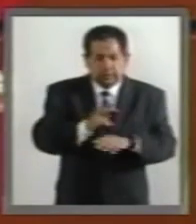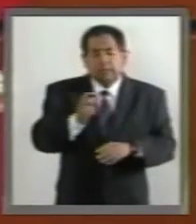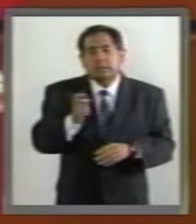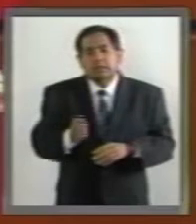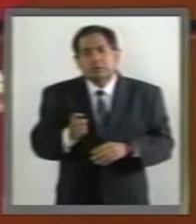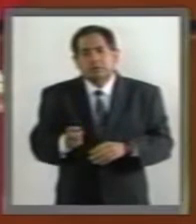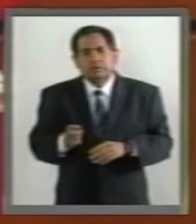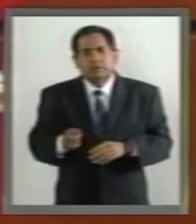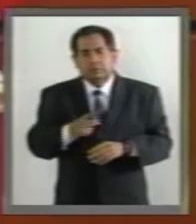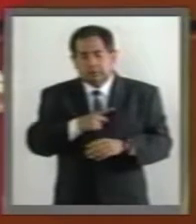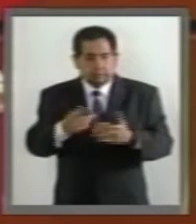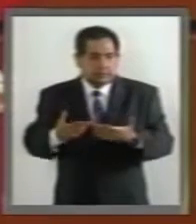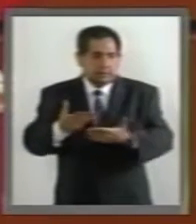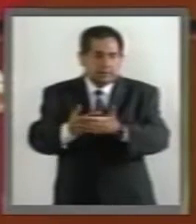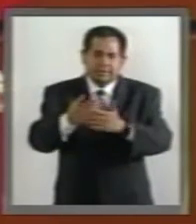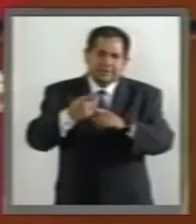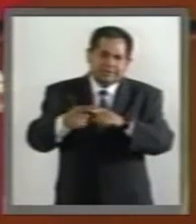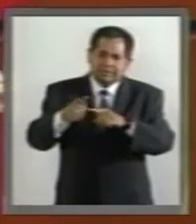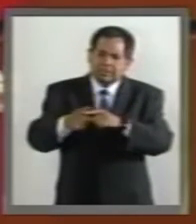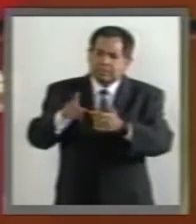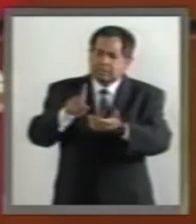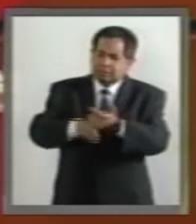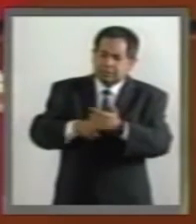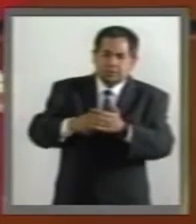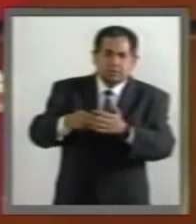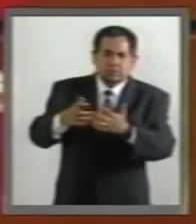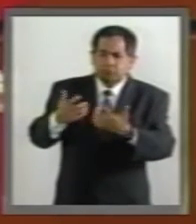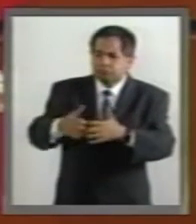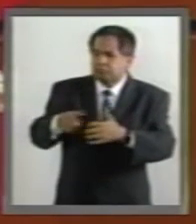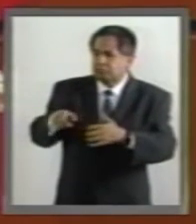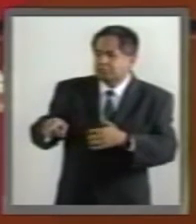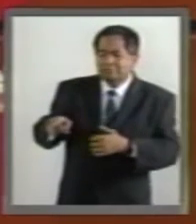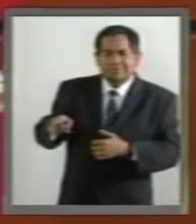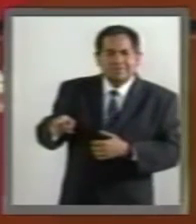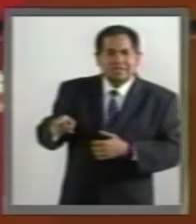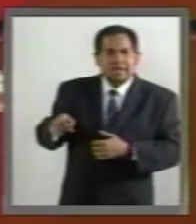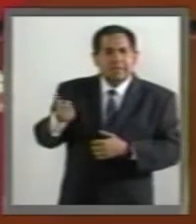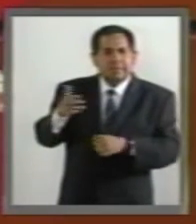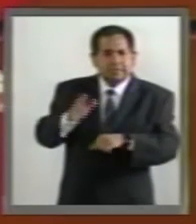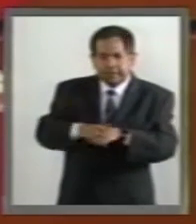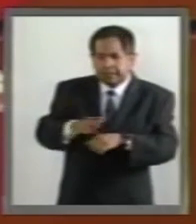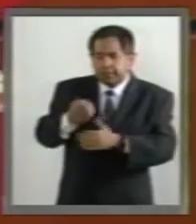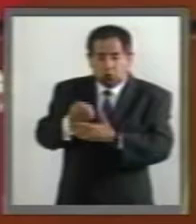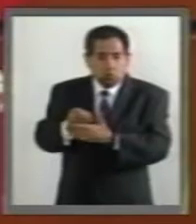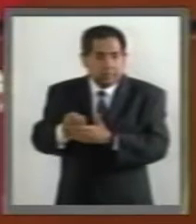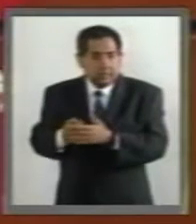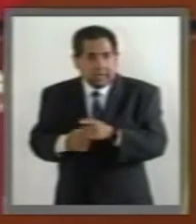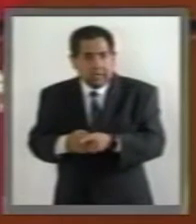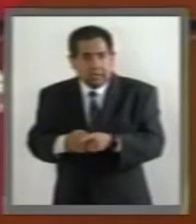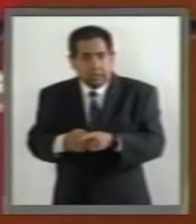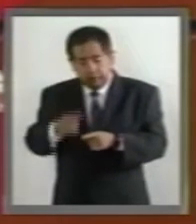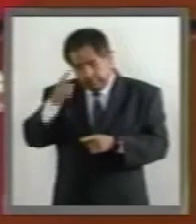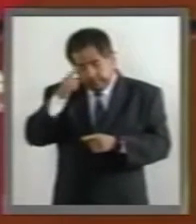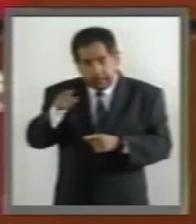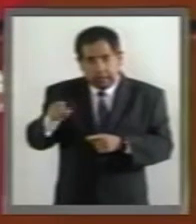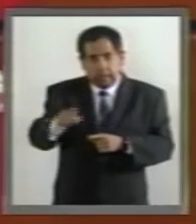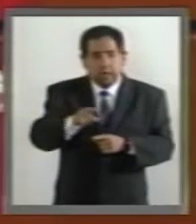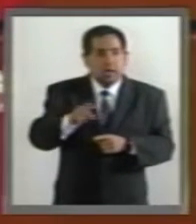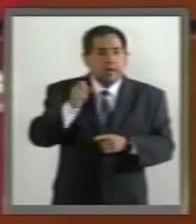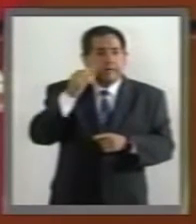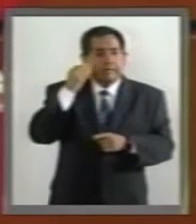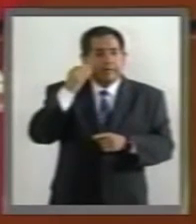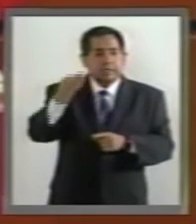las modificaciones a las estructuras funcional, programática, administrativa y económica, a los calendarios